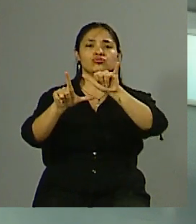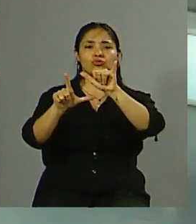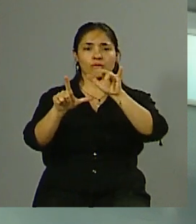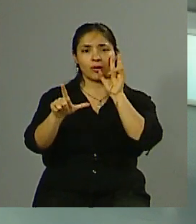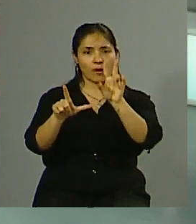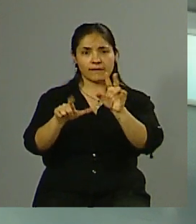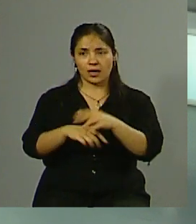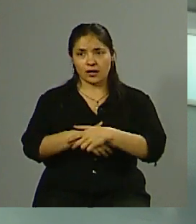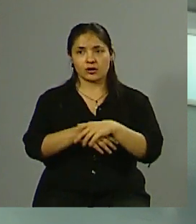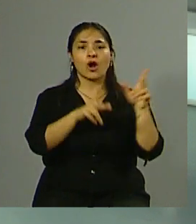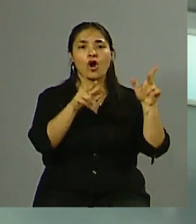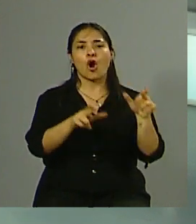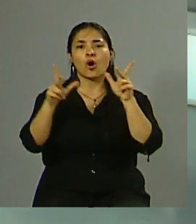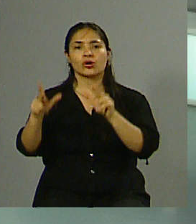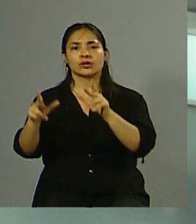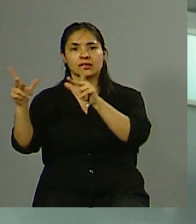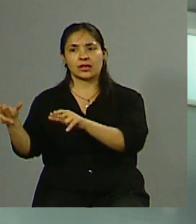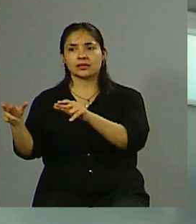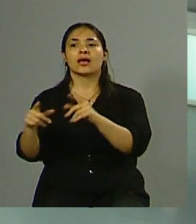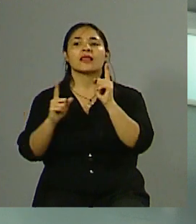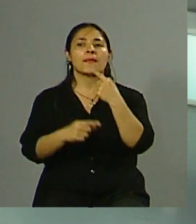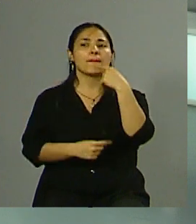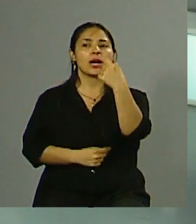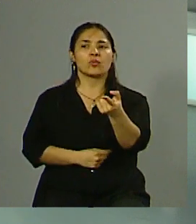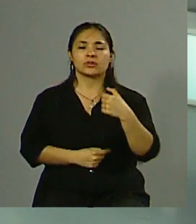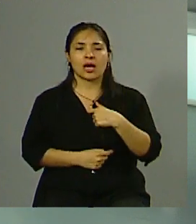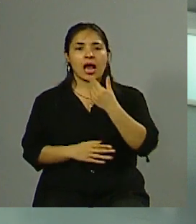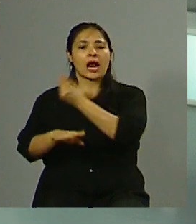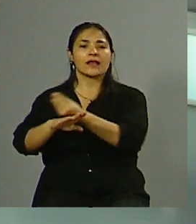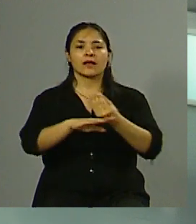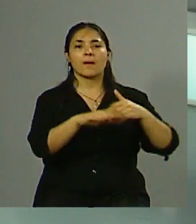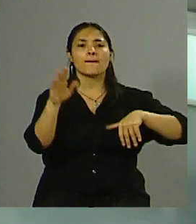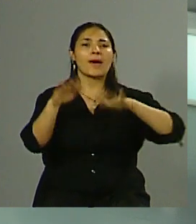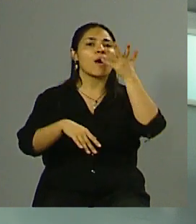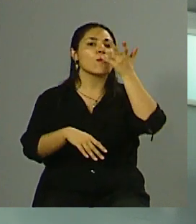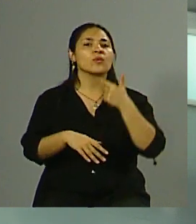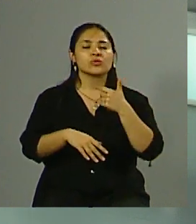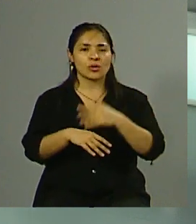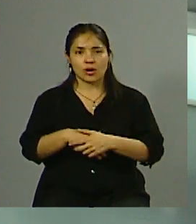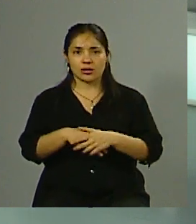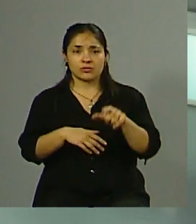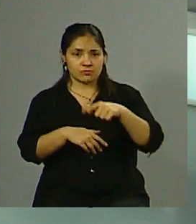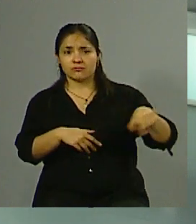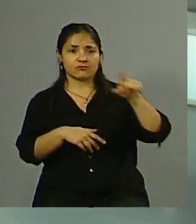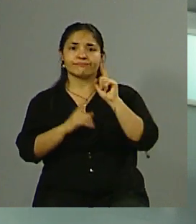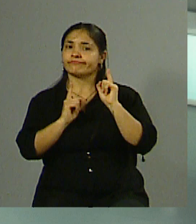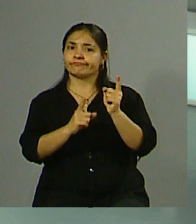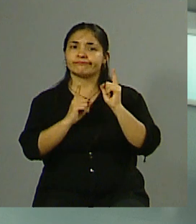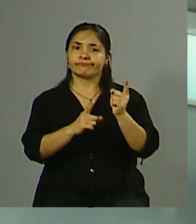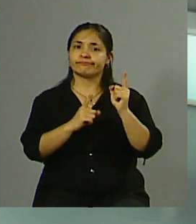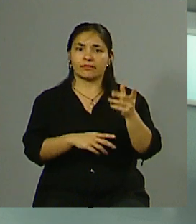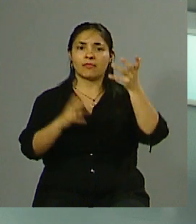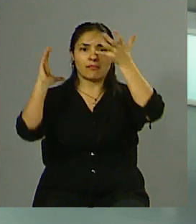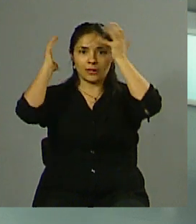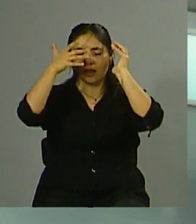así todo, si uno... preguntándoles, bueno, ¿cuál de todos los candidatos es el que más le gustó? Sigue siendo Javier